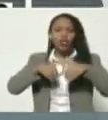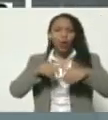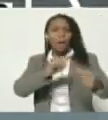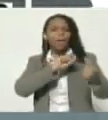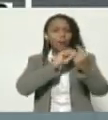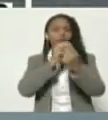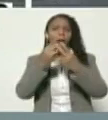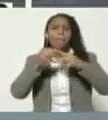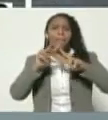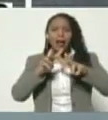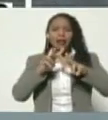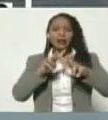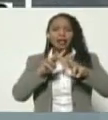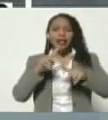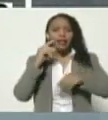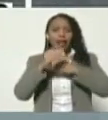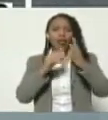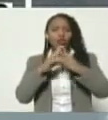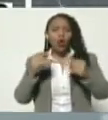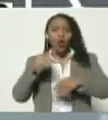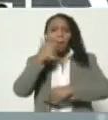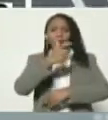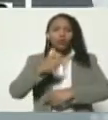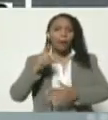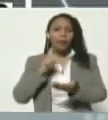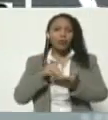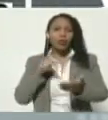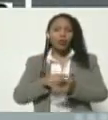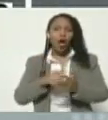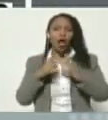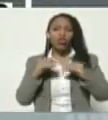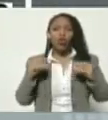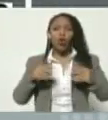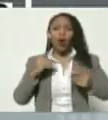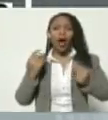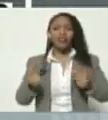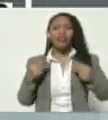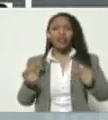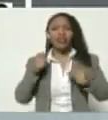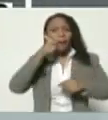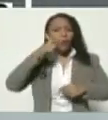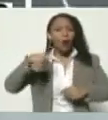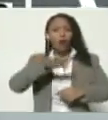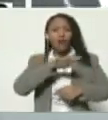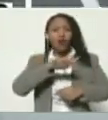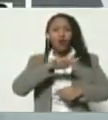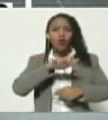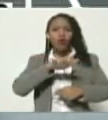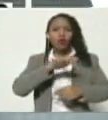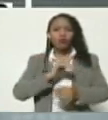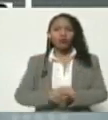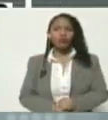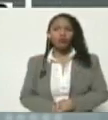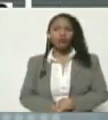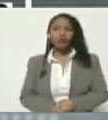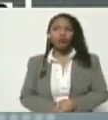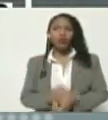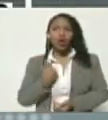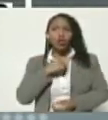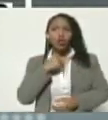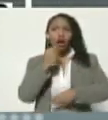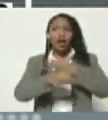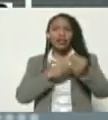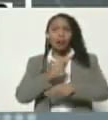paz. Felicidades a todos los militantes, a todos los activistas, a todo el pueblo de base. Hemos dado el